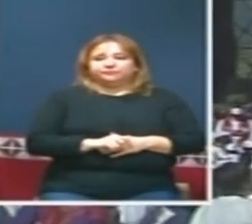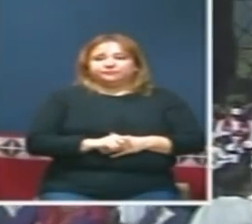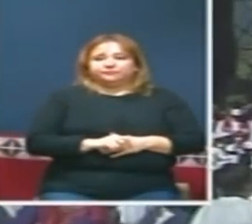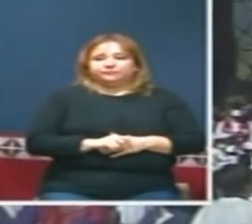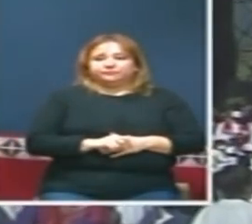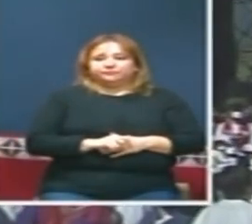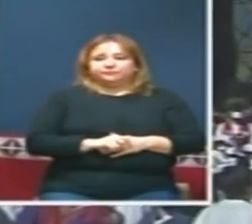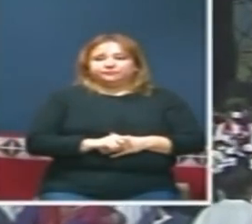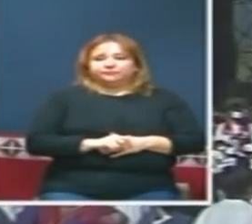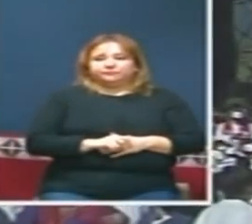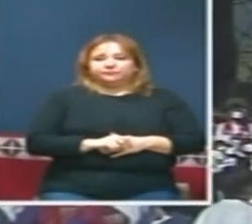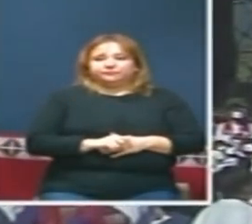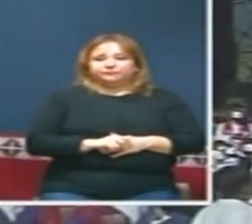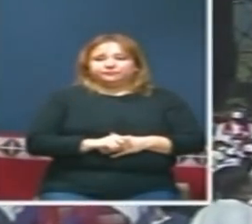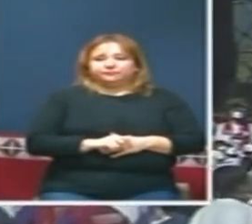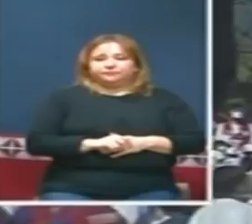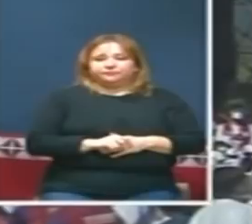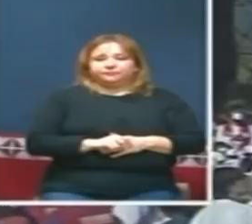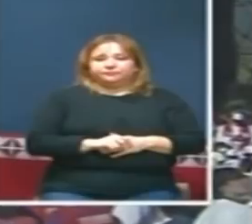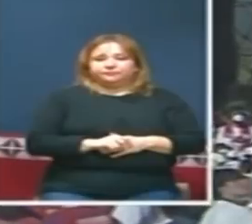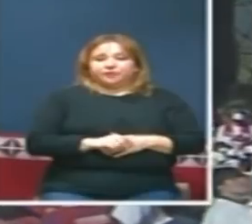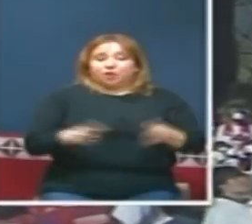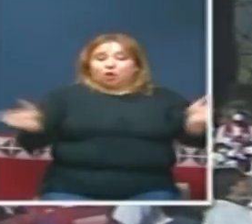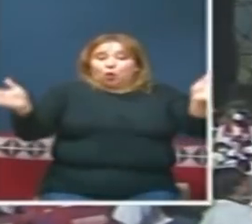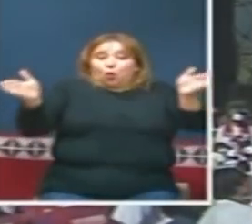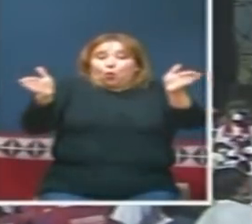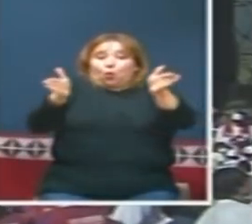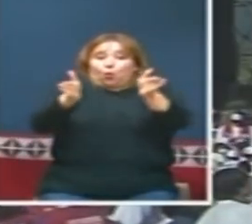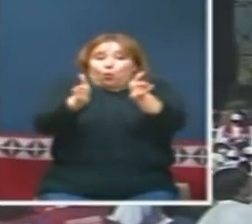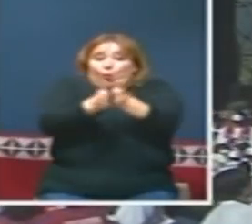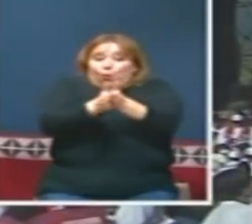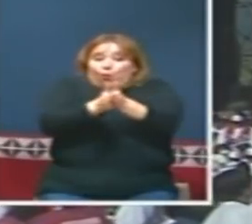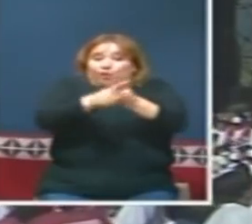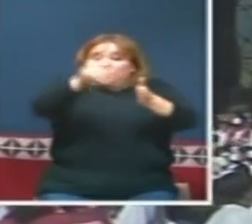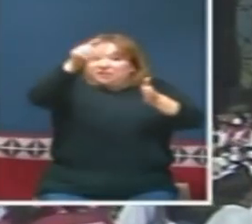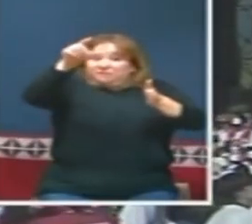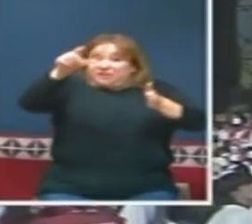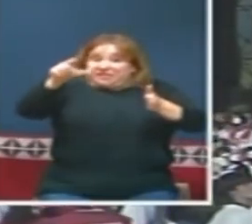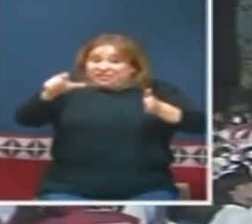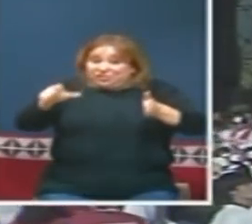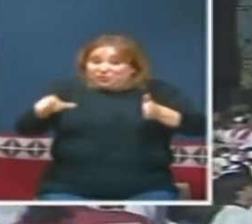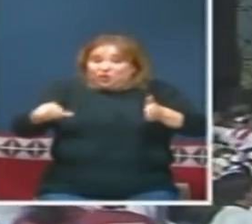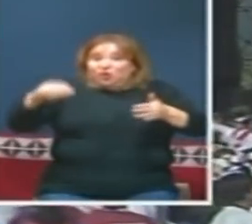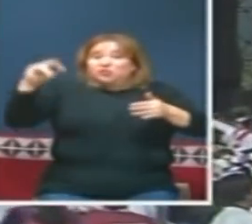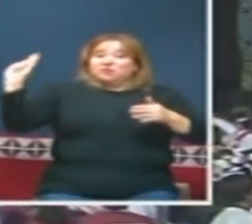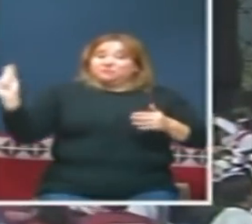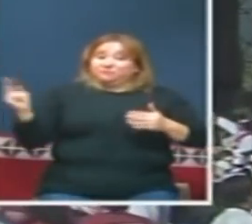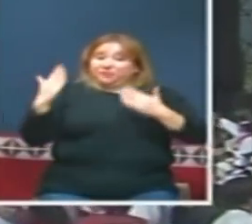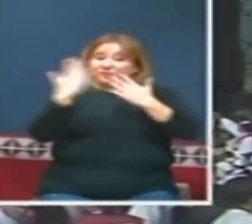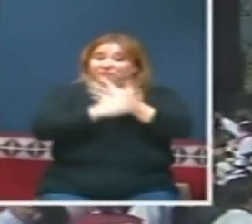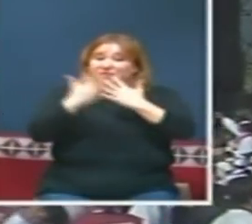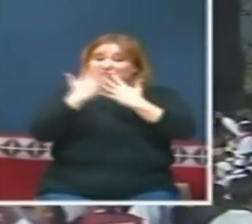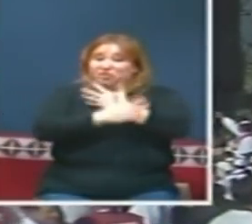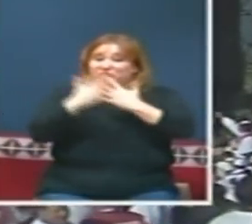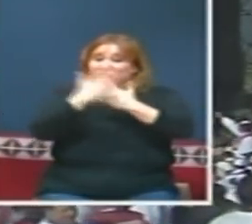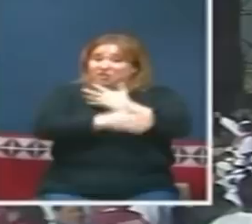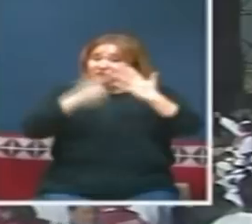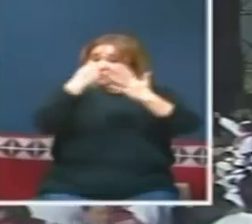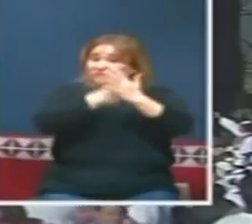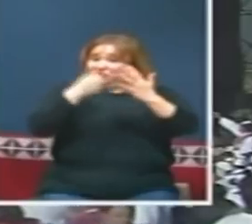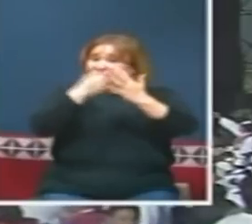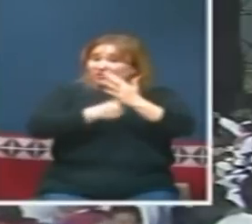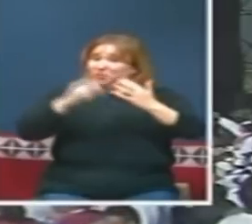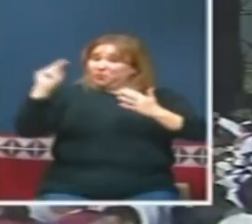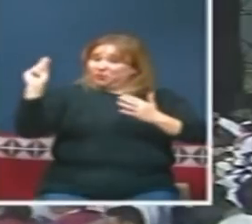Y así, hermanos, junto al mártir del Gólgota celebramos a nuestros mártires.